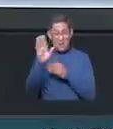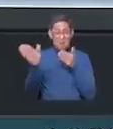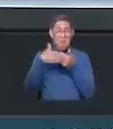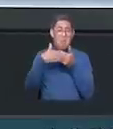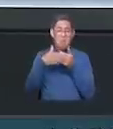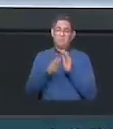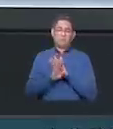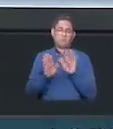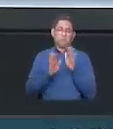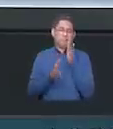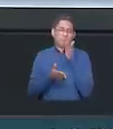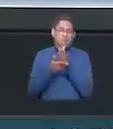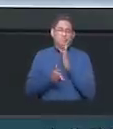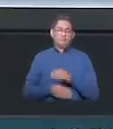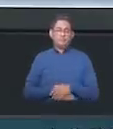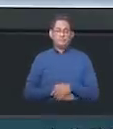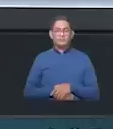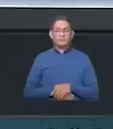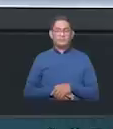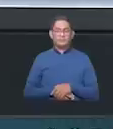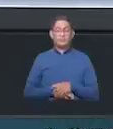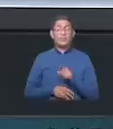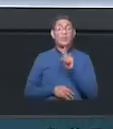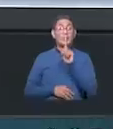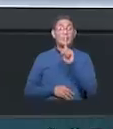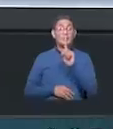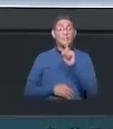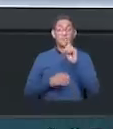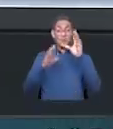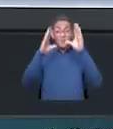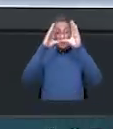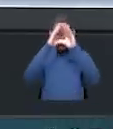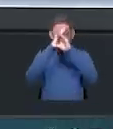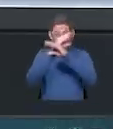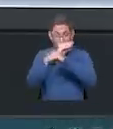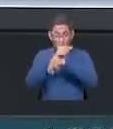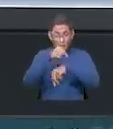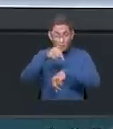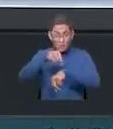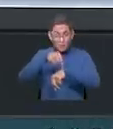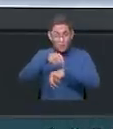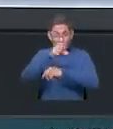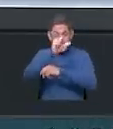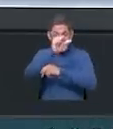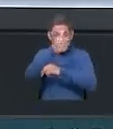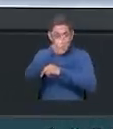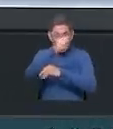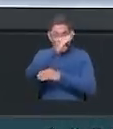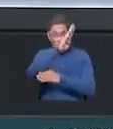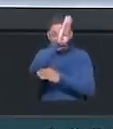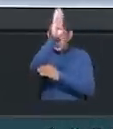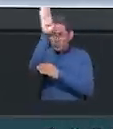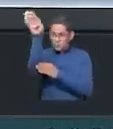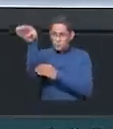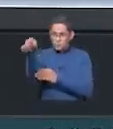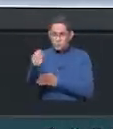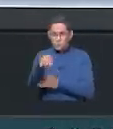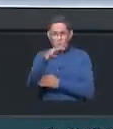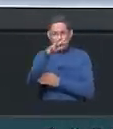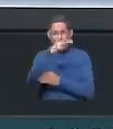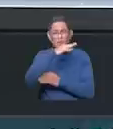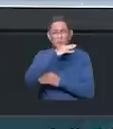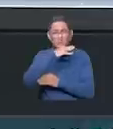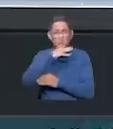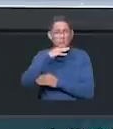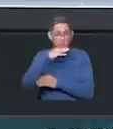domingos sin embargo se mantiene el toque de queda de 10 pm de la noche a